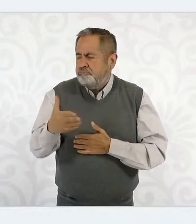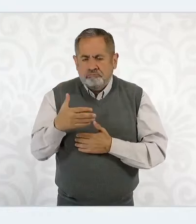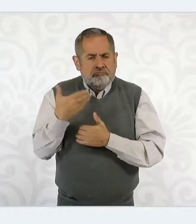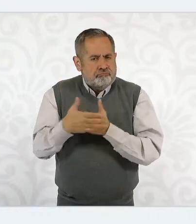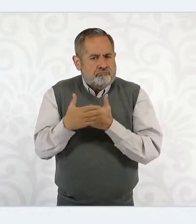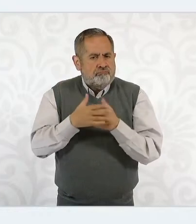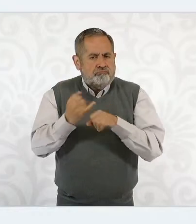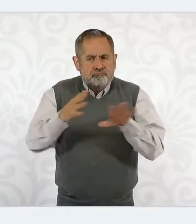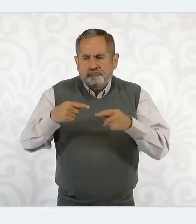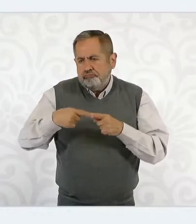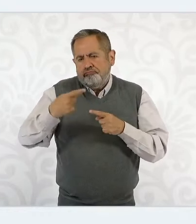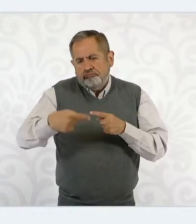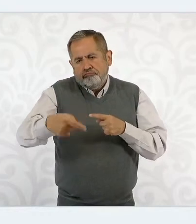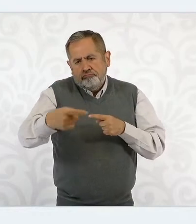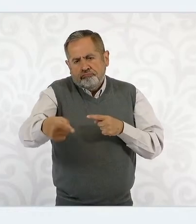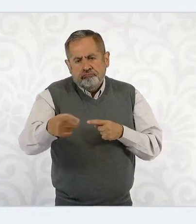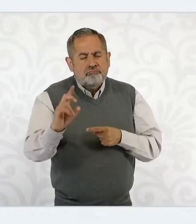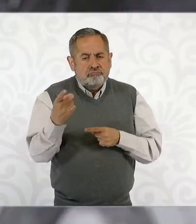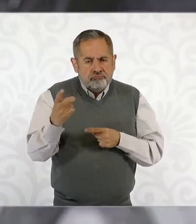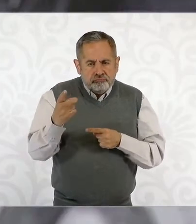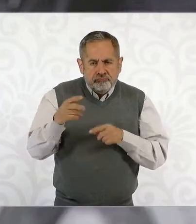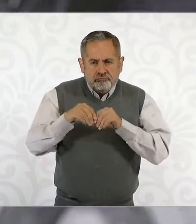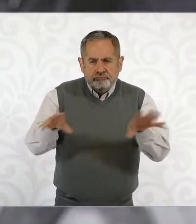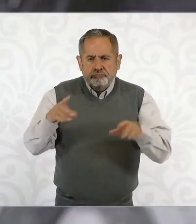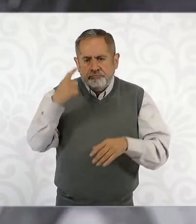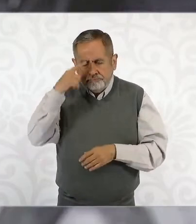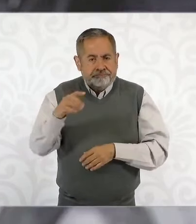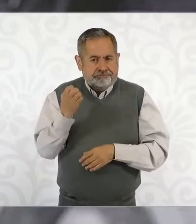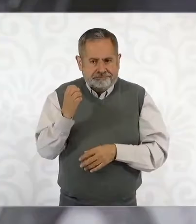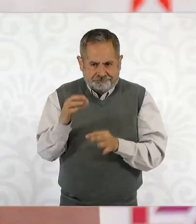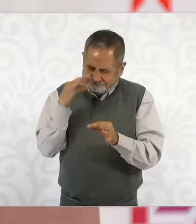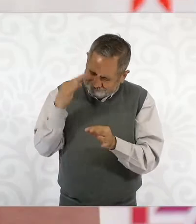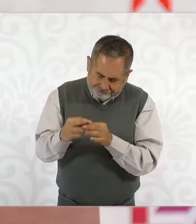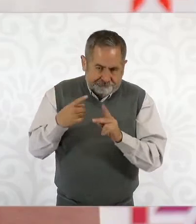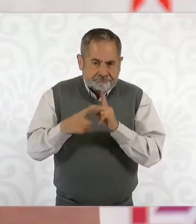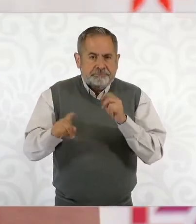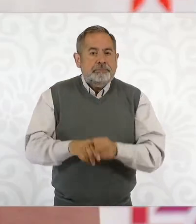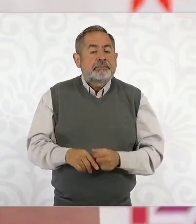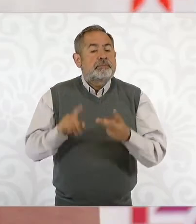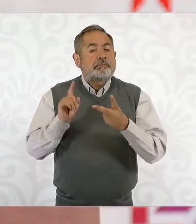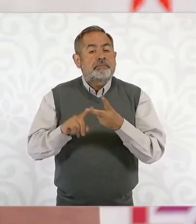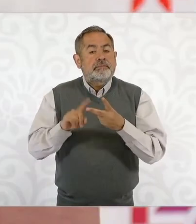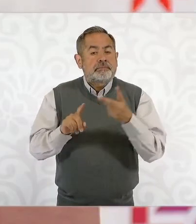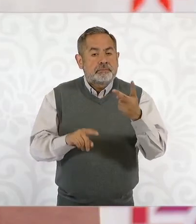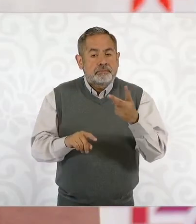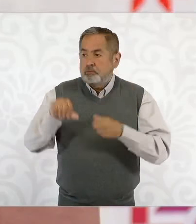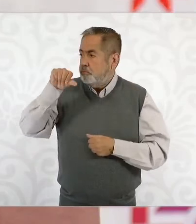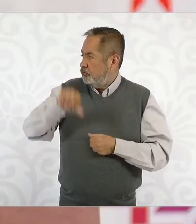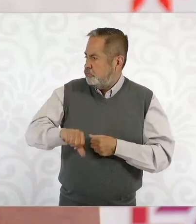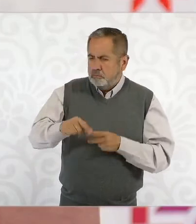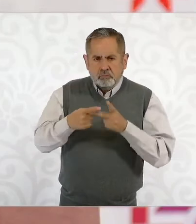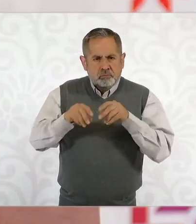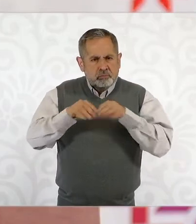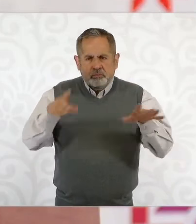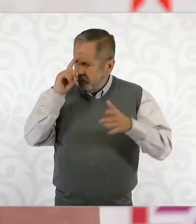cómo vamos de aquí a diciembre para que en enero esté funcionando. Lo segundo, hoy empiezan creo que